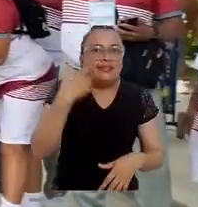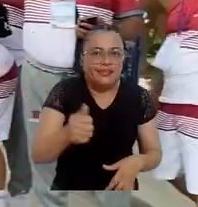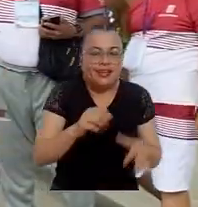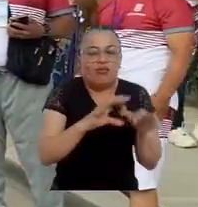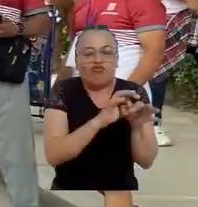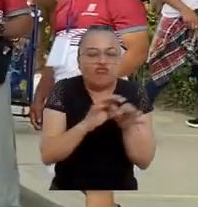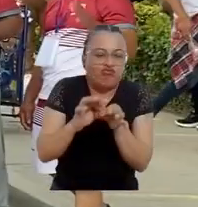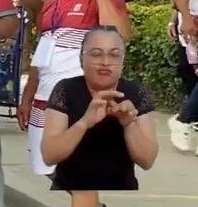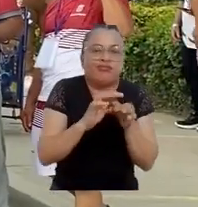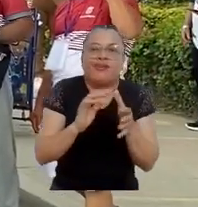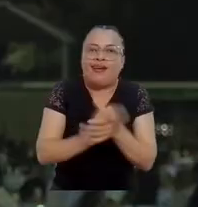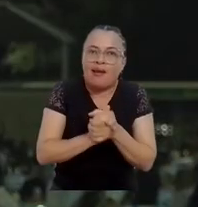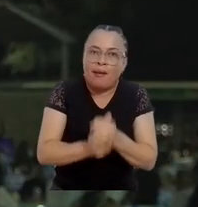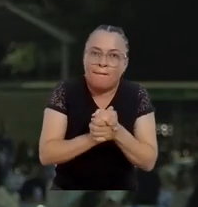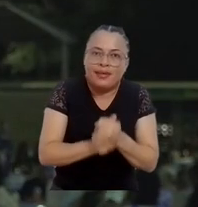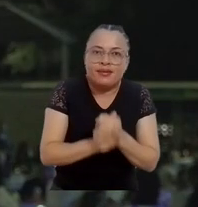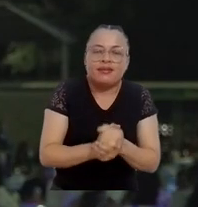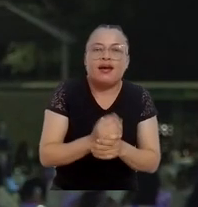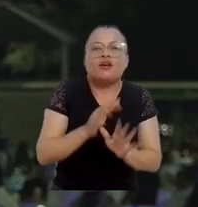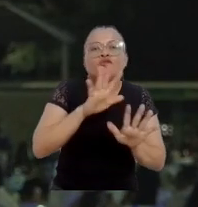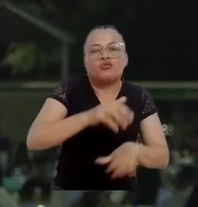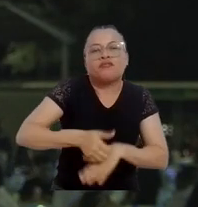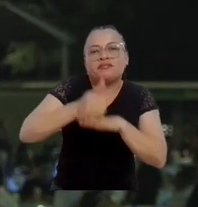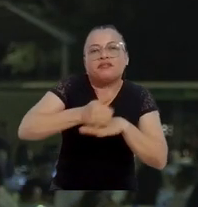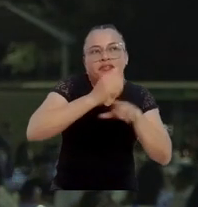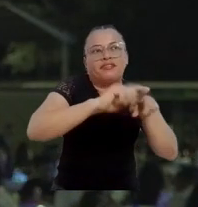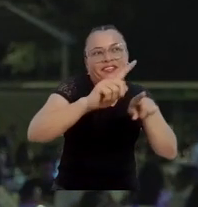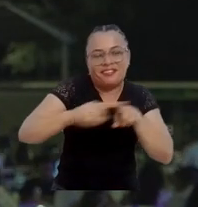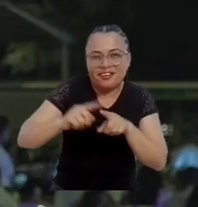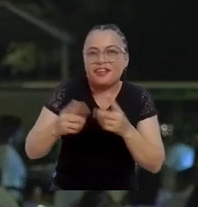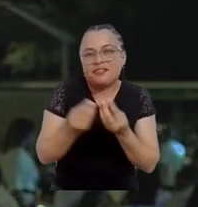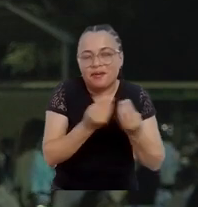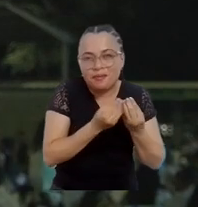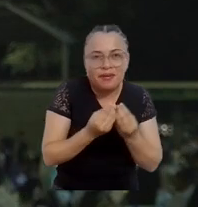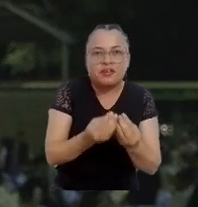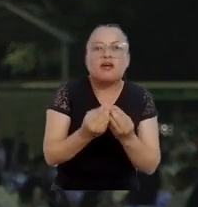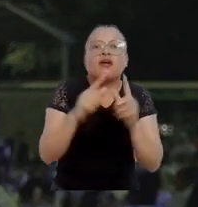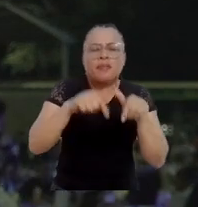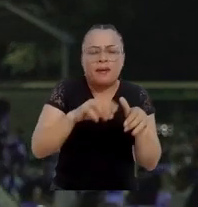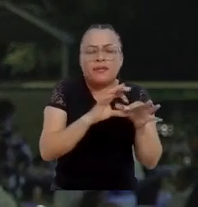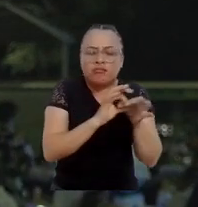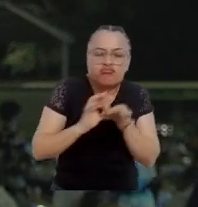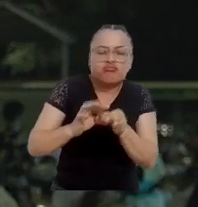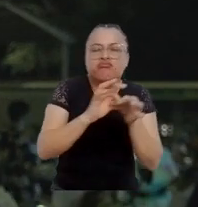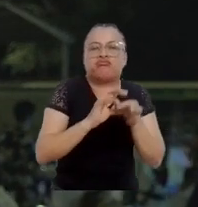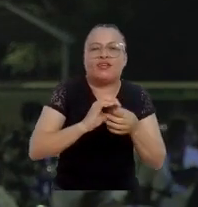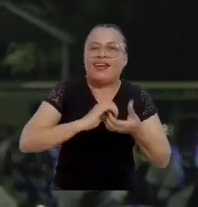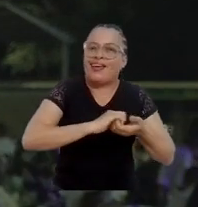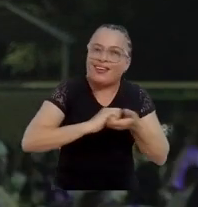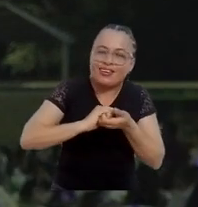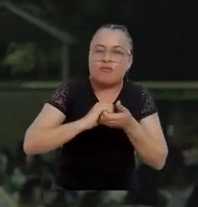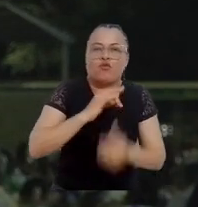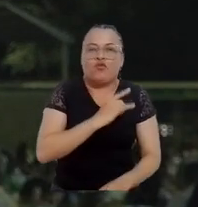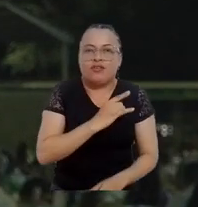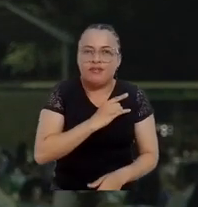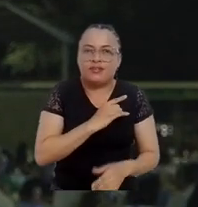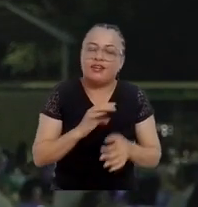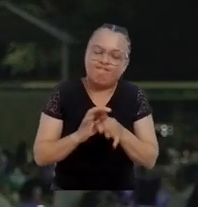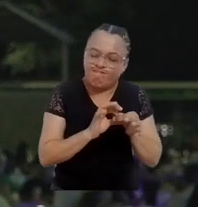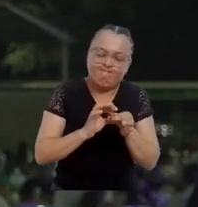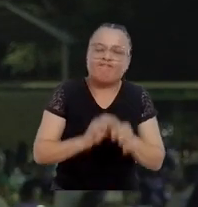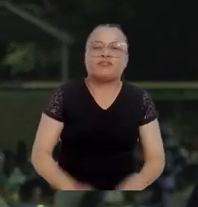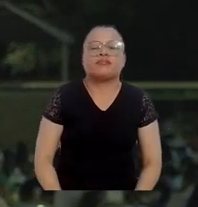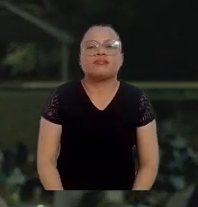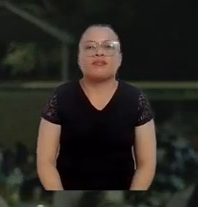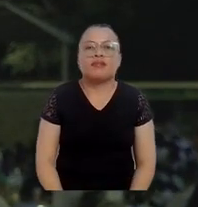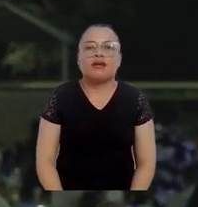esos lazos de amistad que podamos tener con nuestros compañeros de otra subdirectiva y además poder fortalecer como equipo,